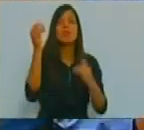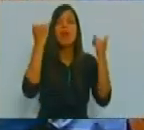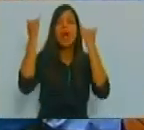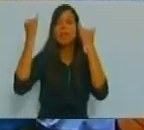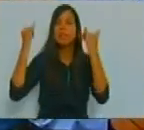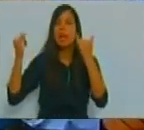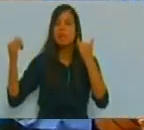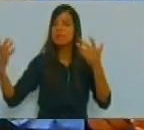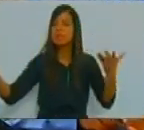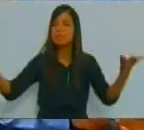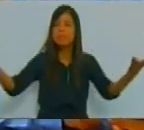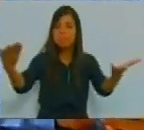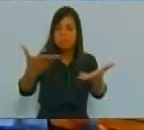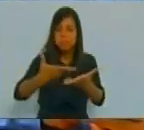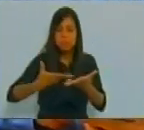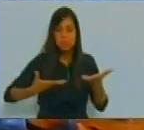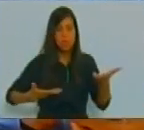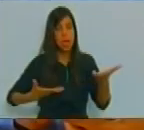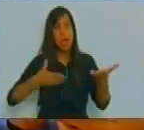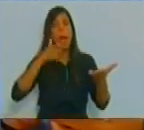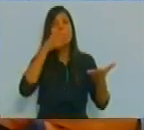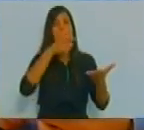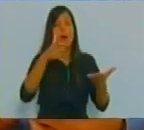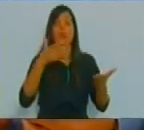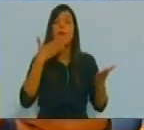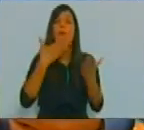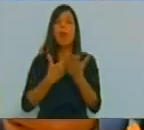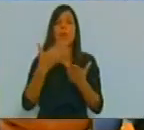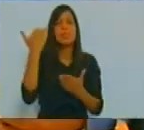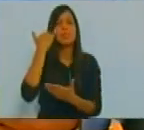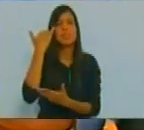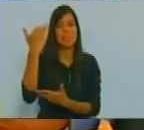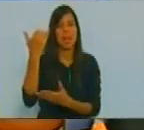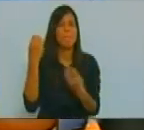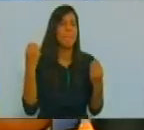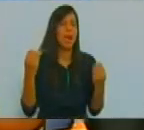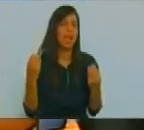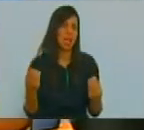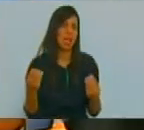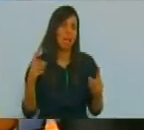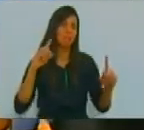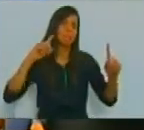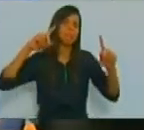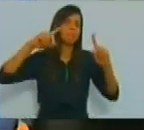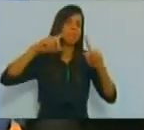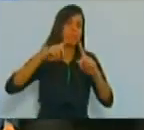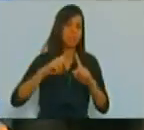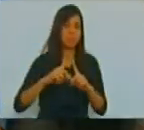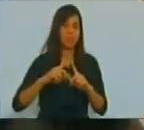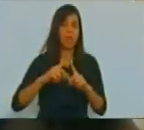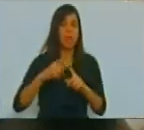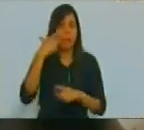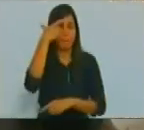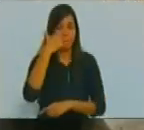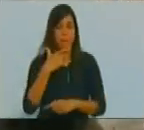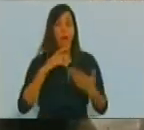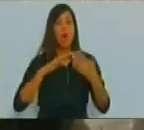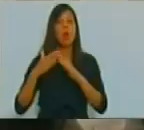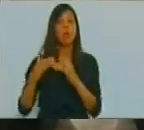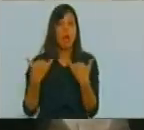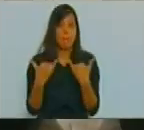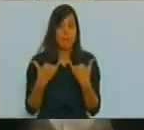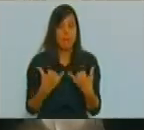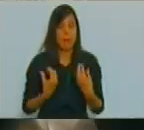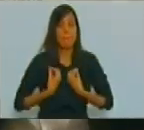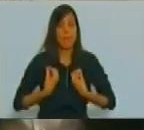es sabio el pueblo hace propuestas en función de mejorar sustantivamente la calidad de vida